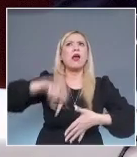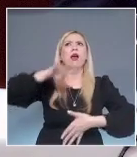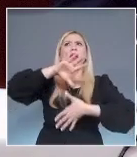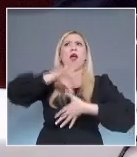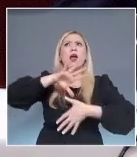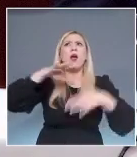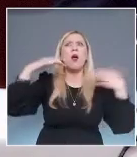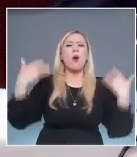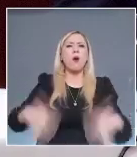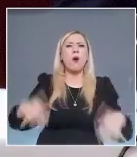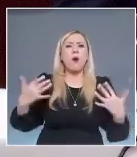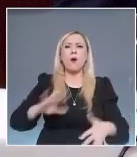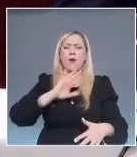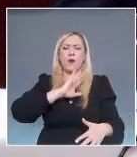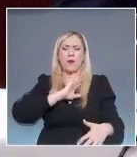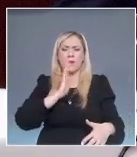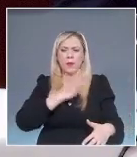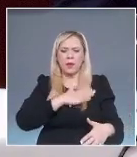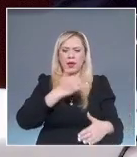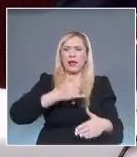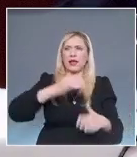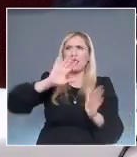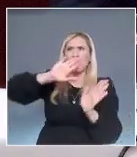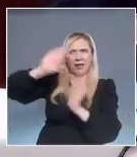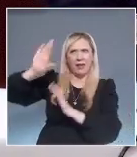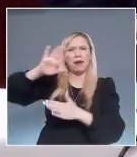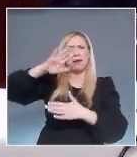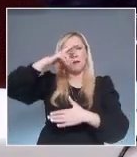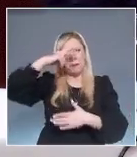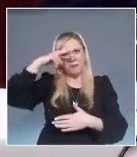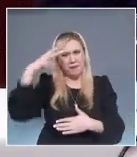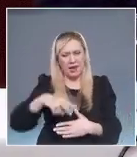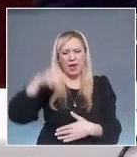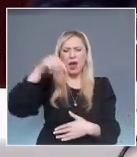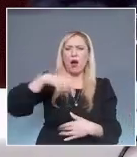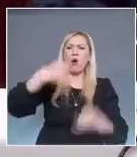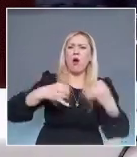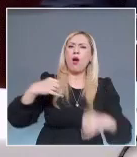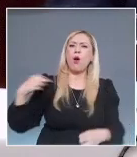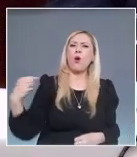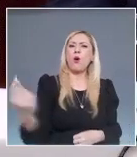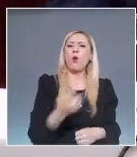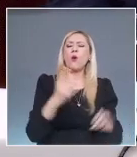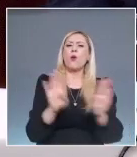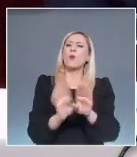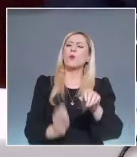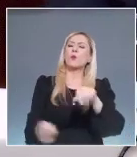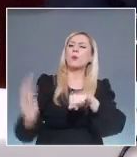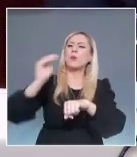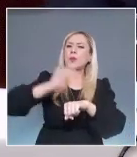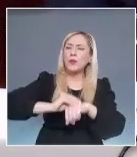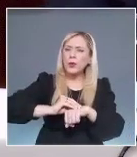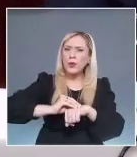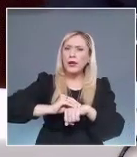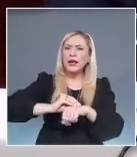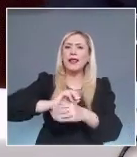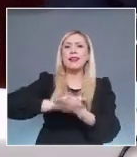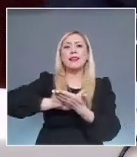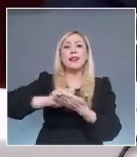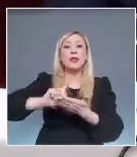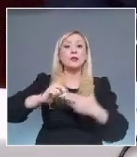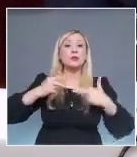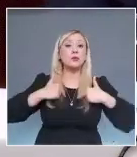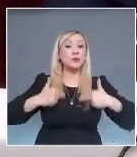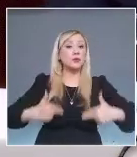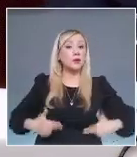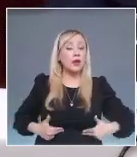los juzgadores mexicanos incorporan los estándares de derechos humanos en